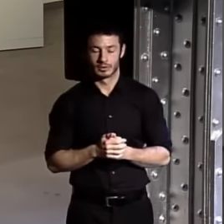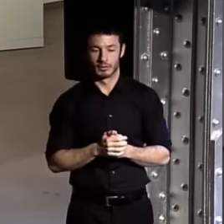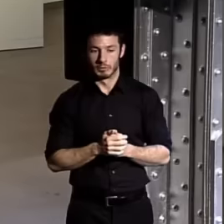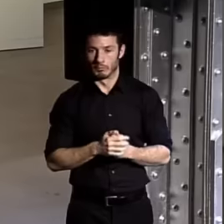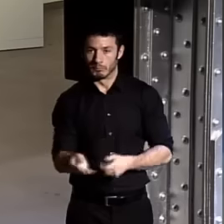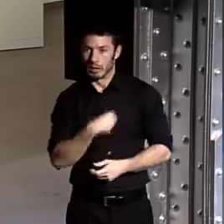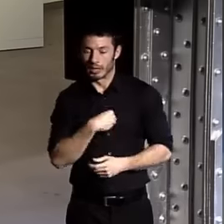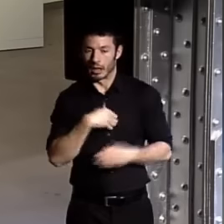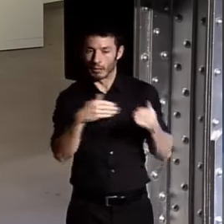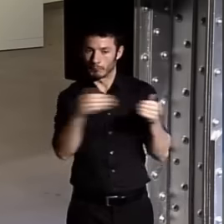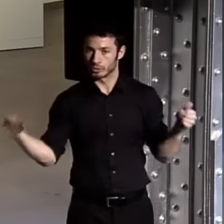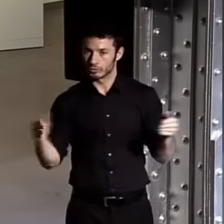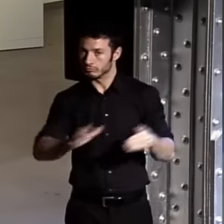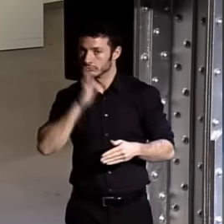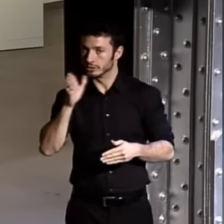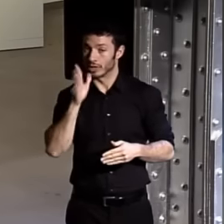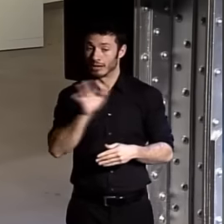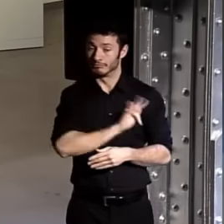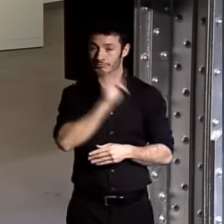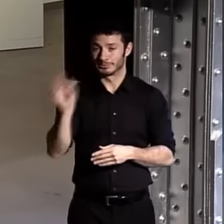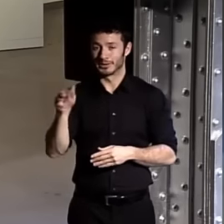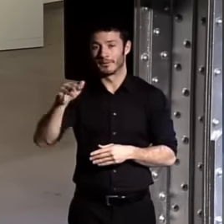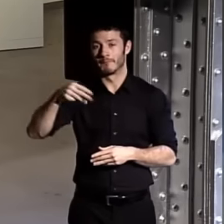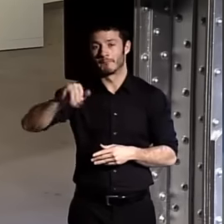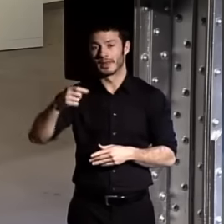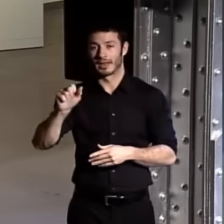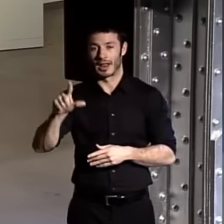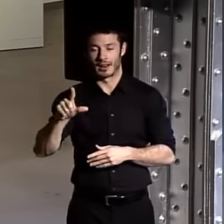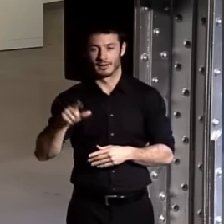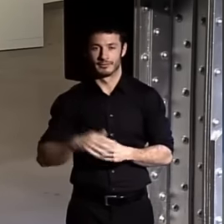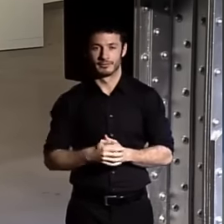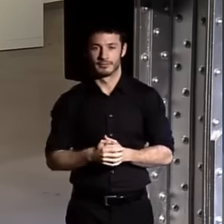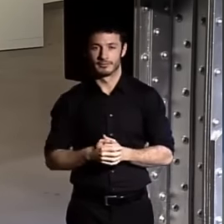estupenda Así que le paso la palabra a Gallardo